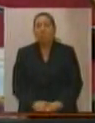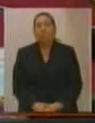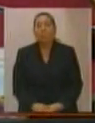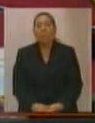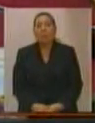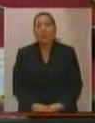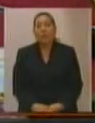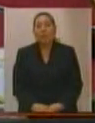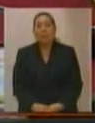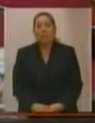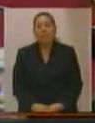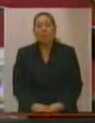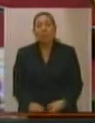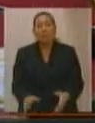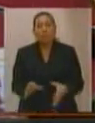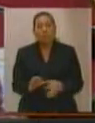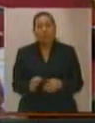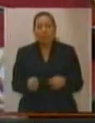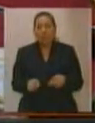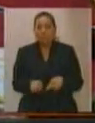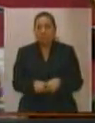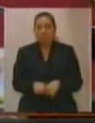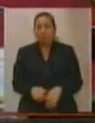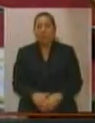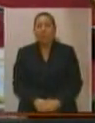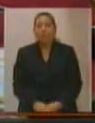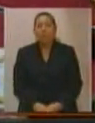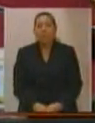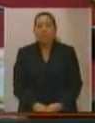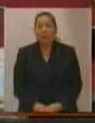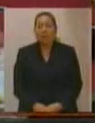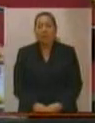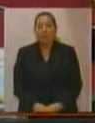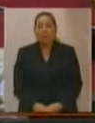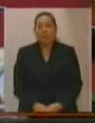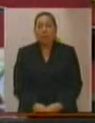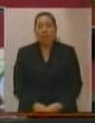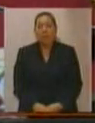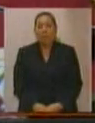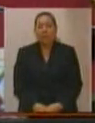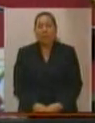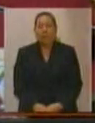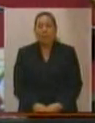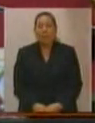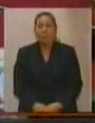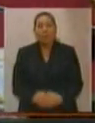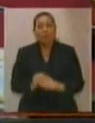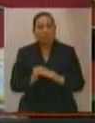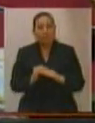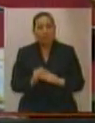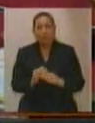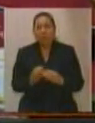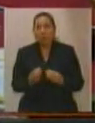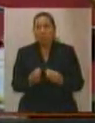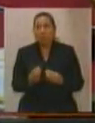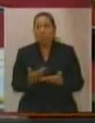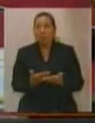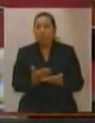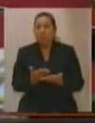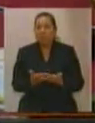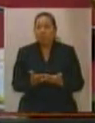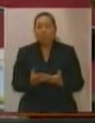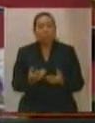una situación de un vínculo de pareja. Y también, en esa misma línea, se establece como una de las causales